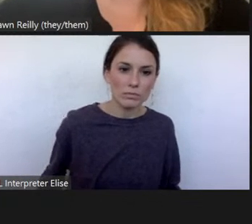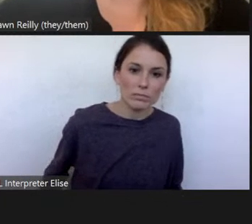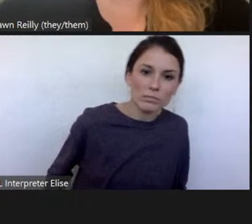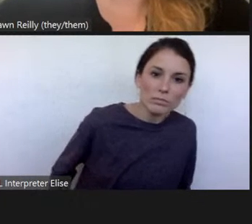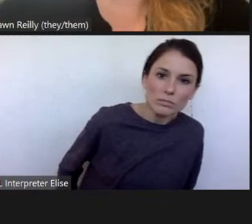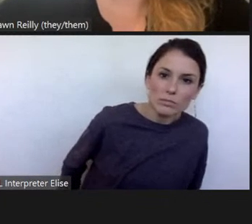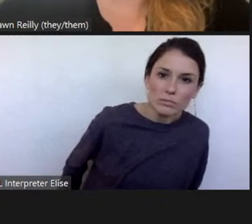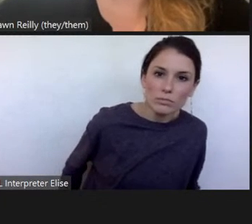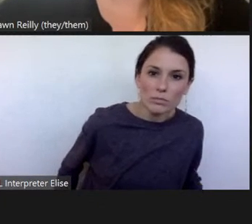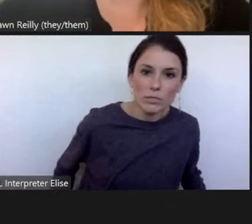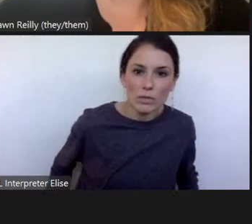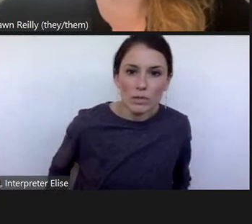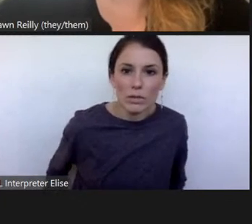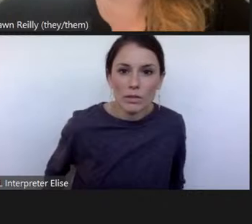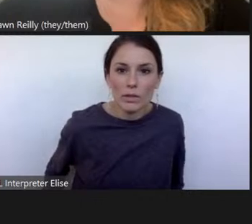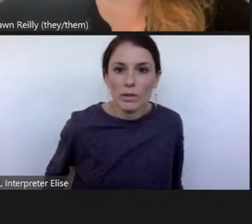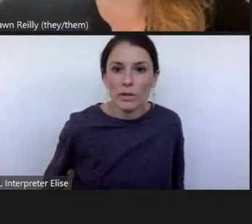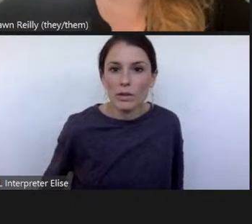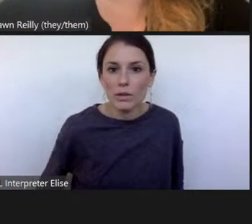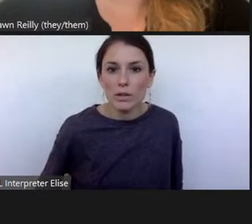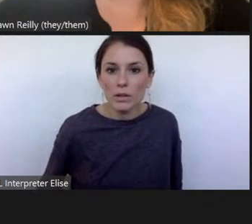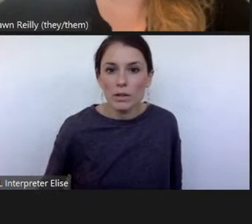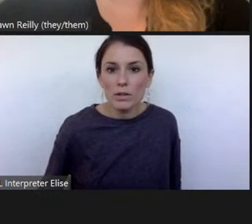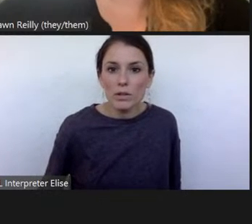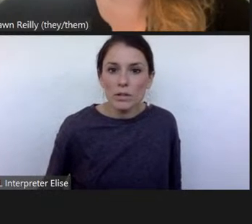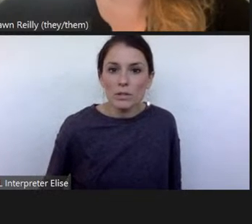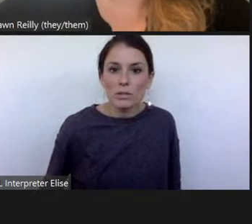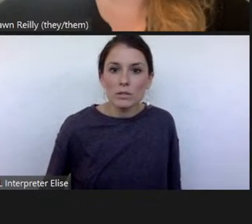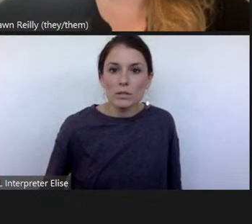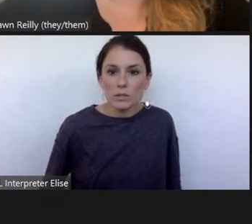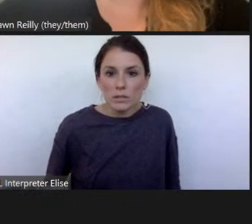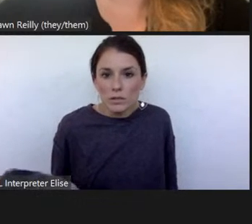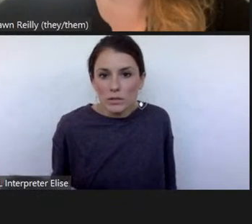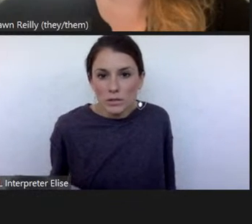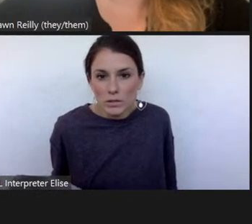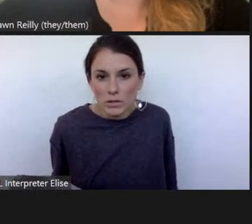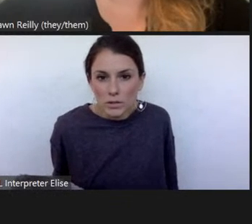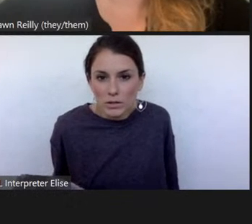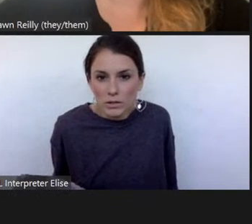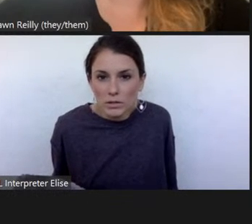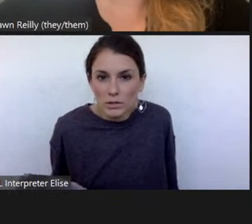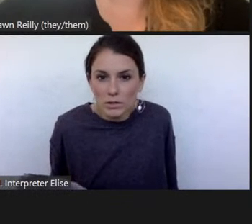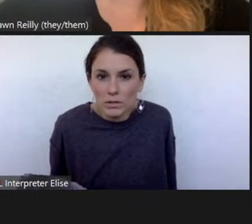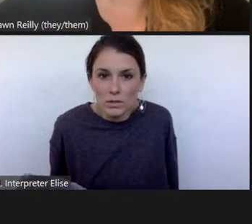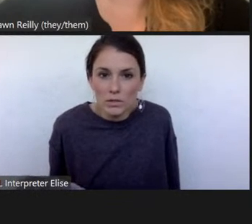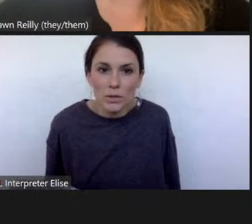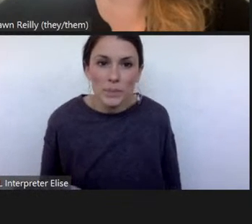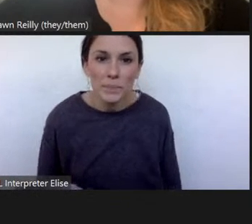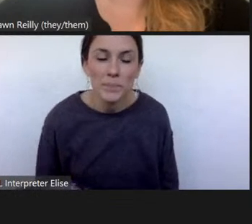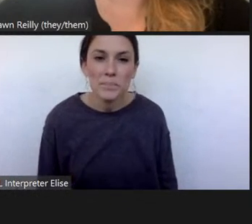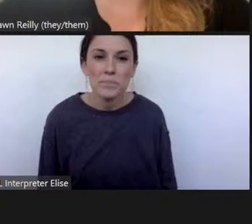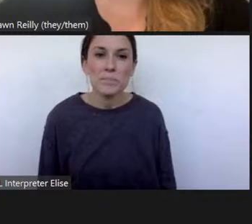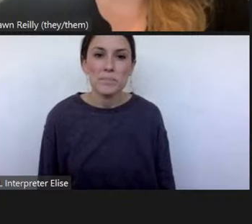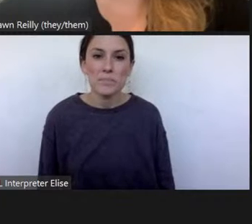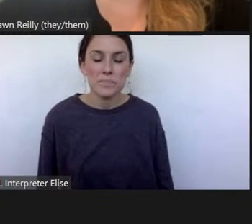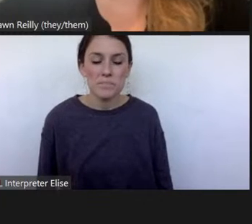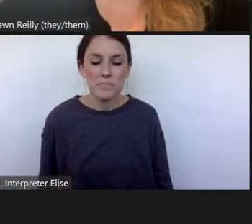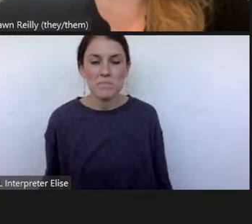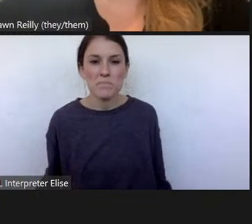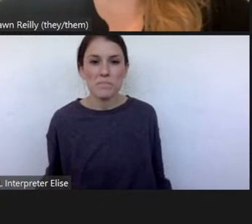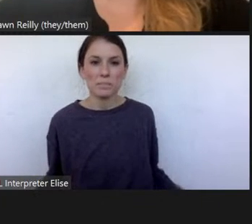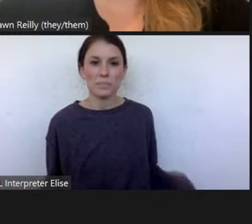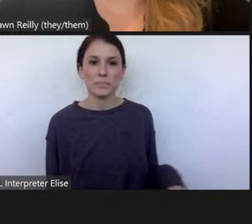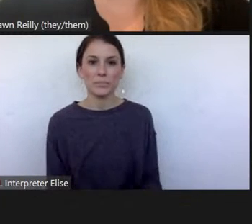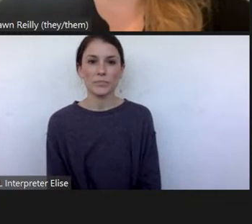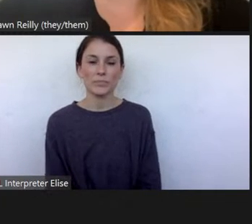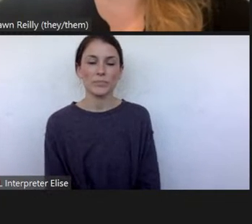Creo que estamos interesados en las biografías, en las